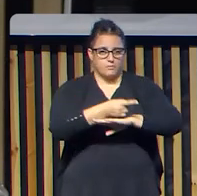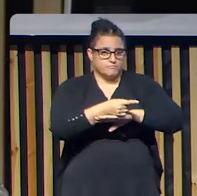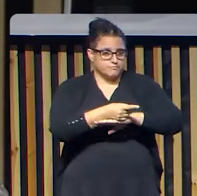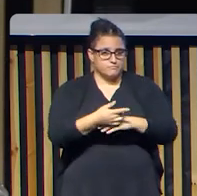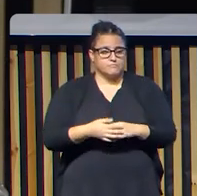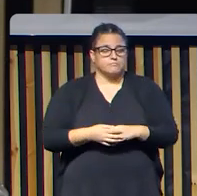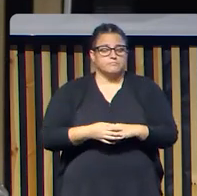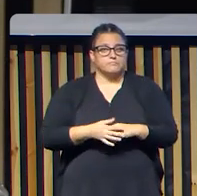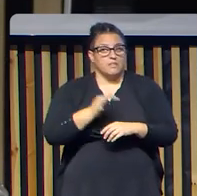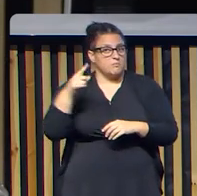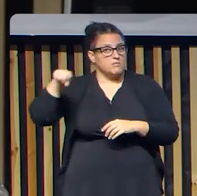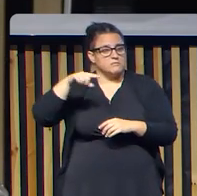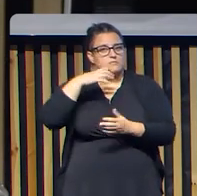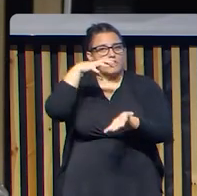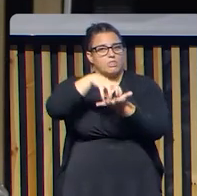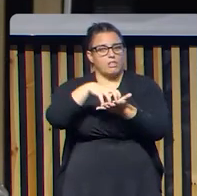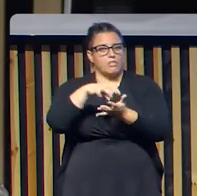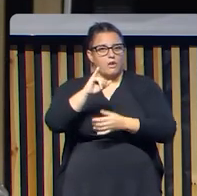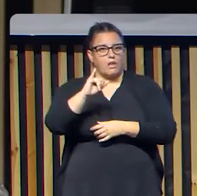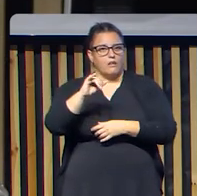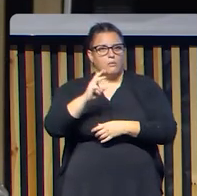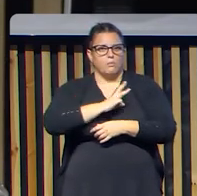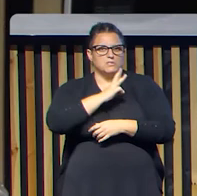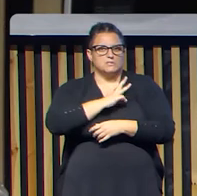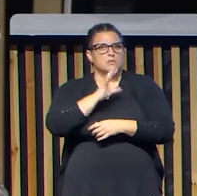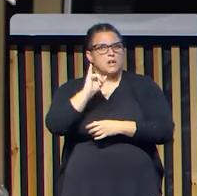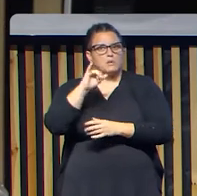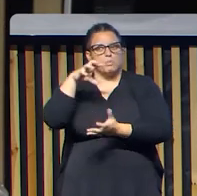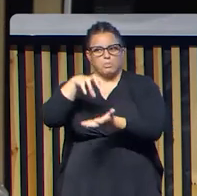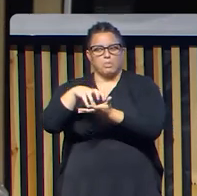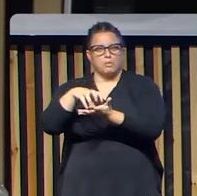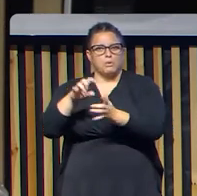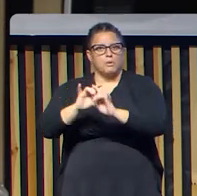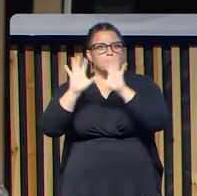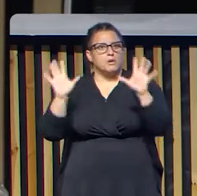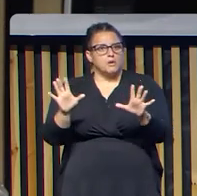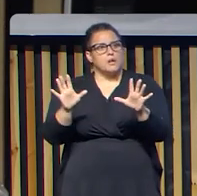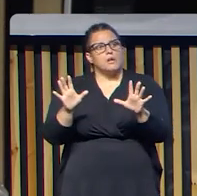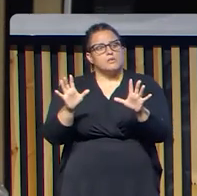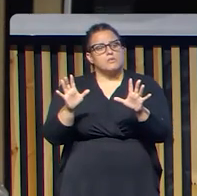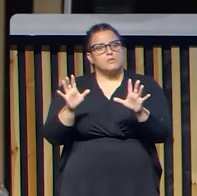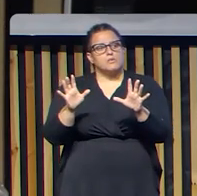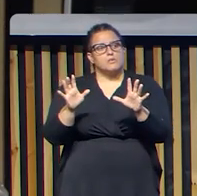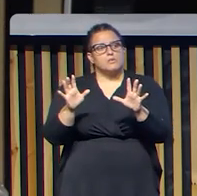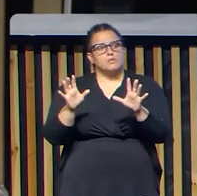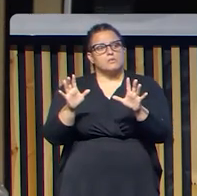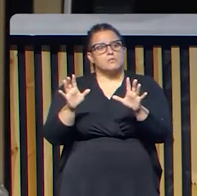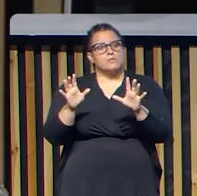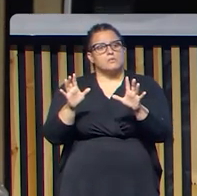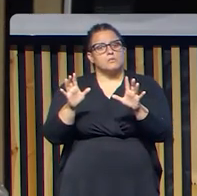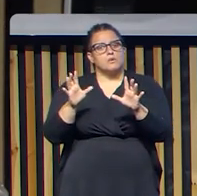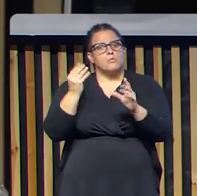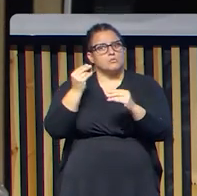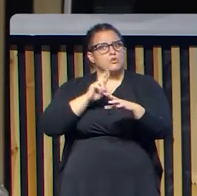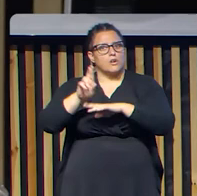de lenguaje Claro en Washington y tienen muchos recursos abocados a él n